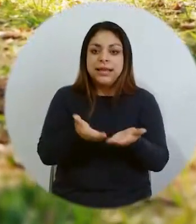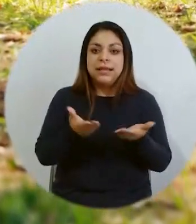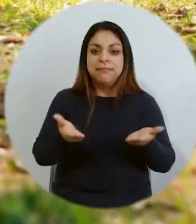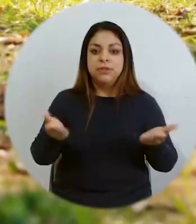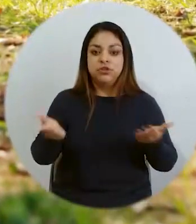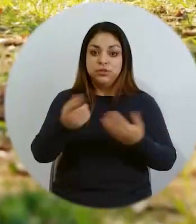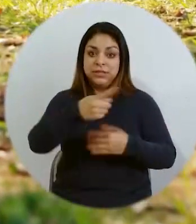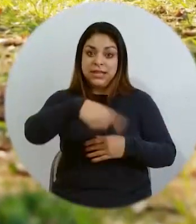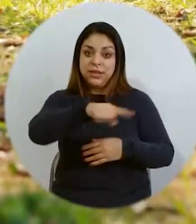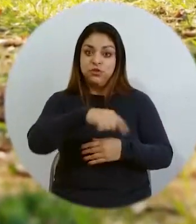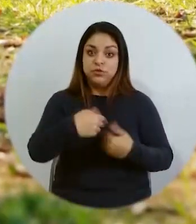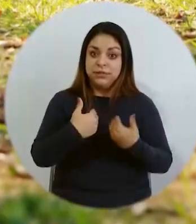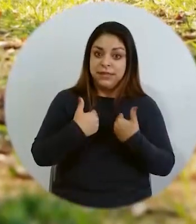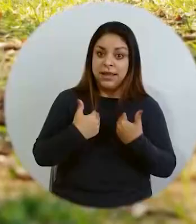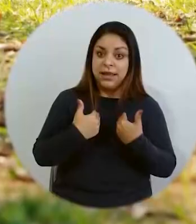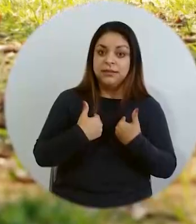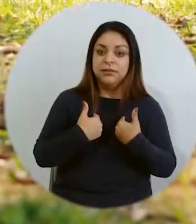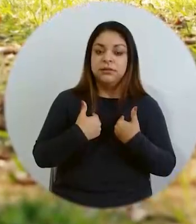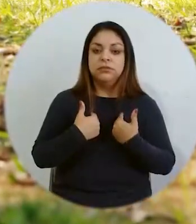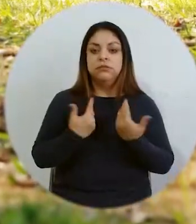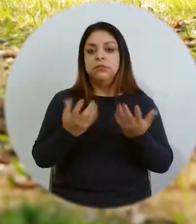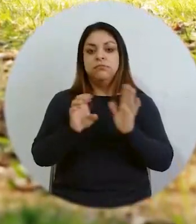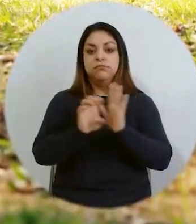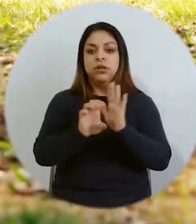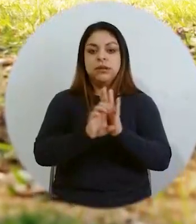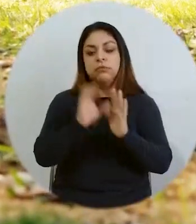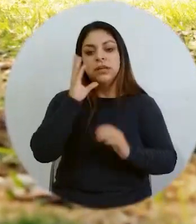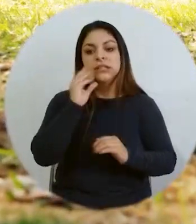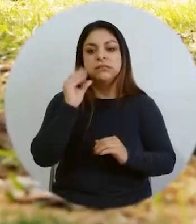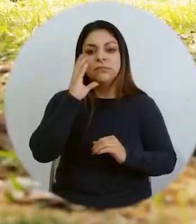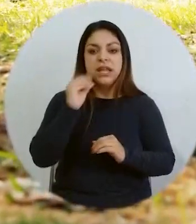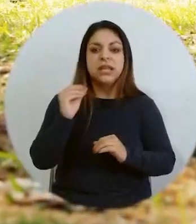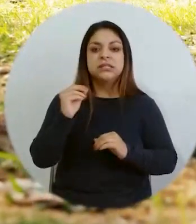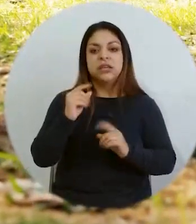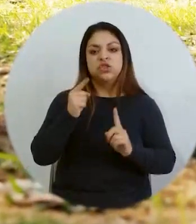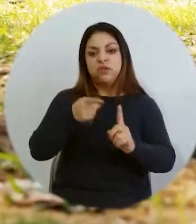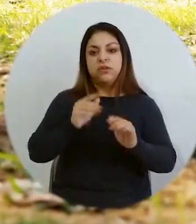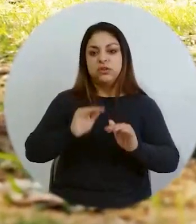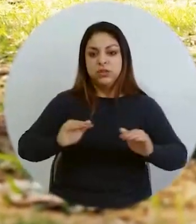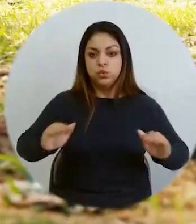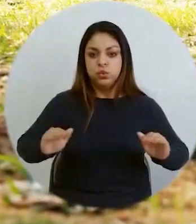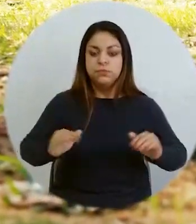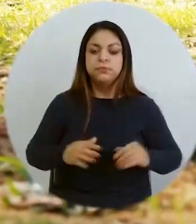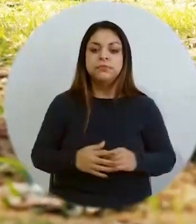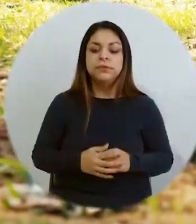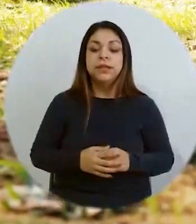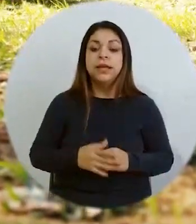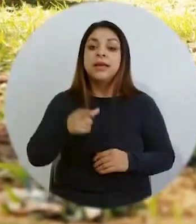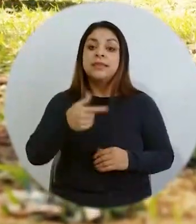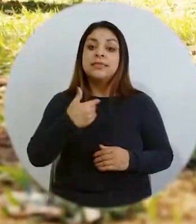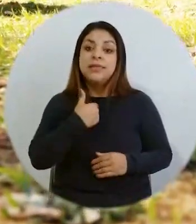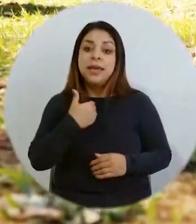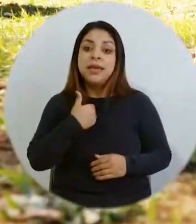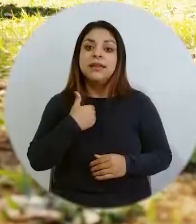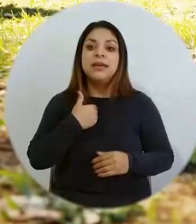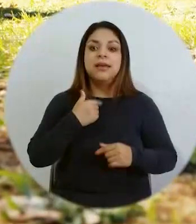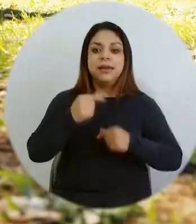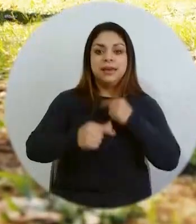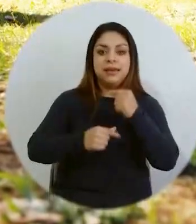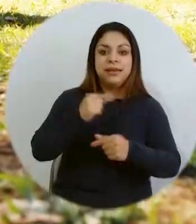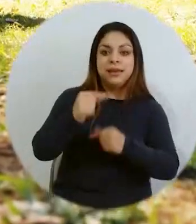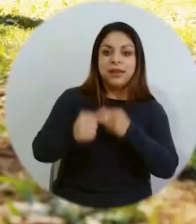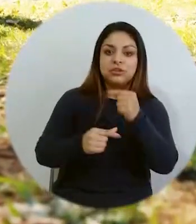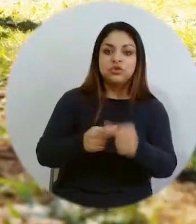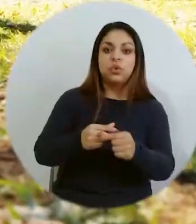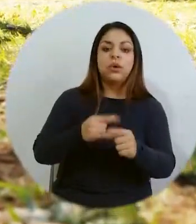llaman experiencias adversas en la niñez, que tienen, digamos, una generación de un impacto psicológico, emocional en